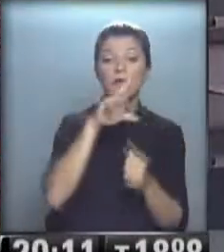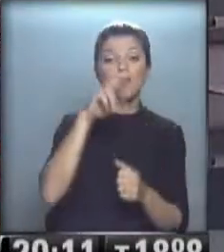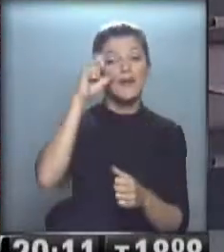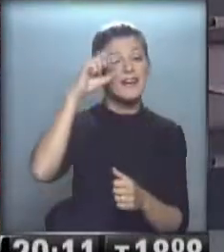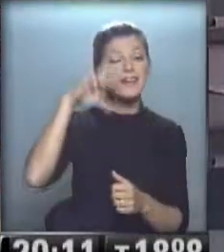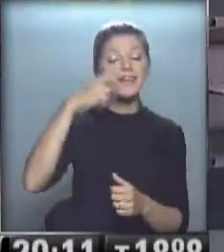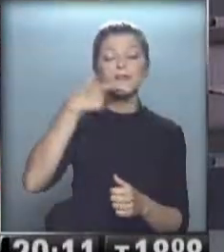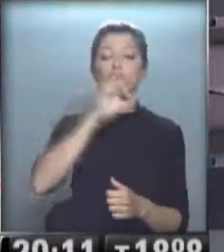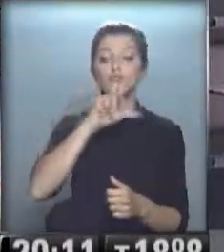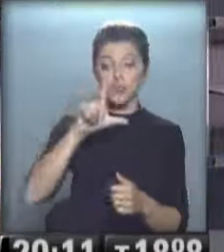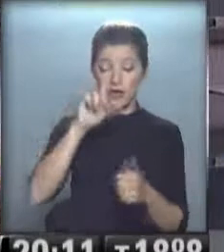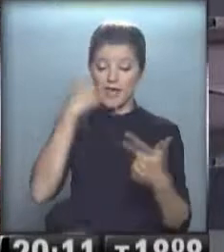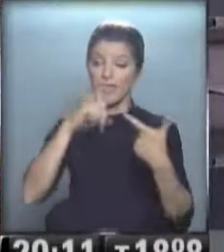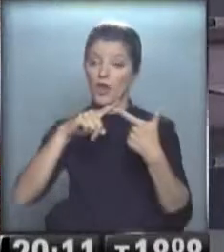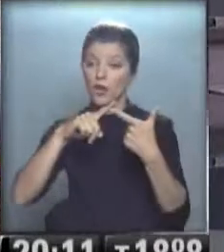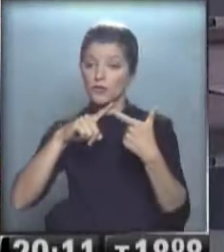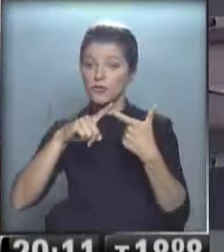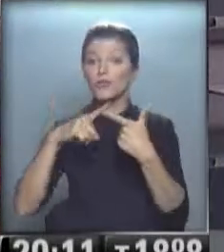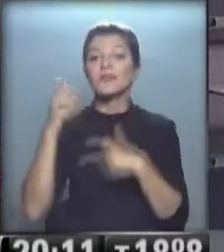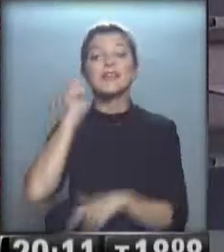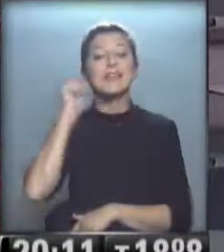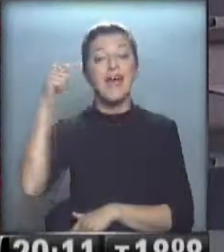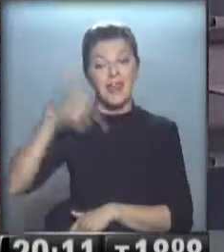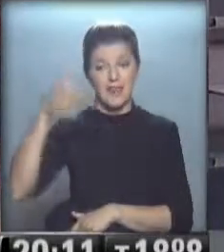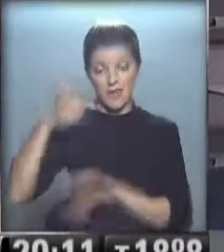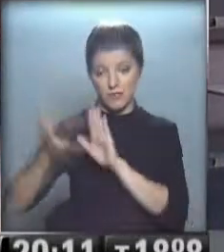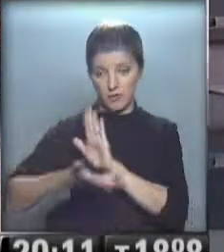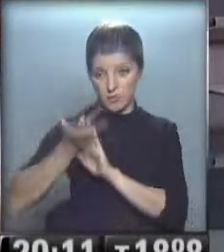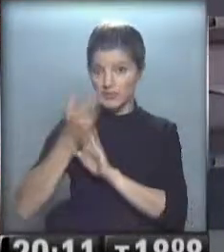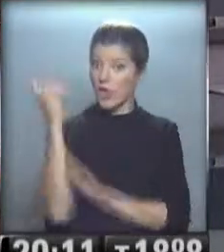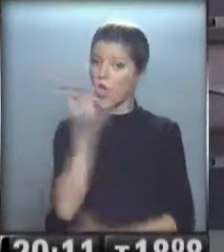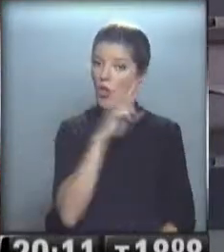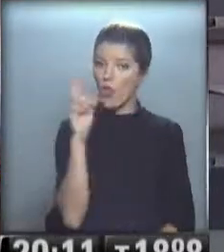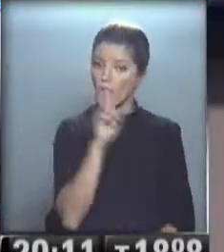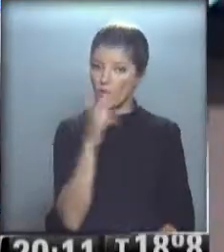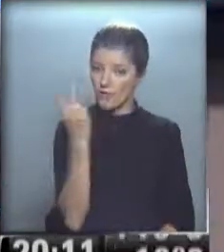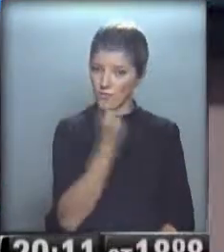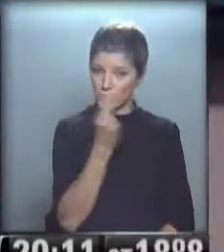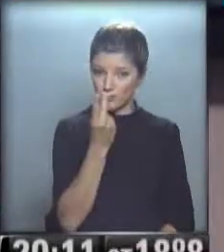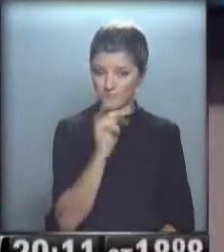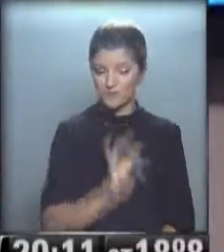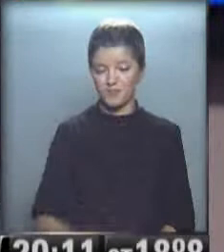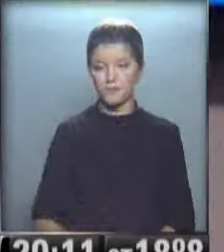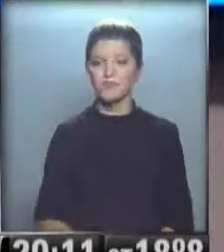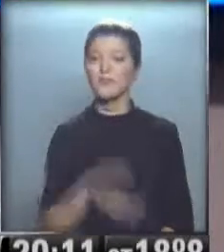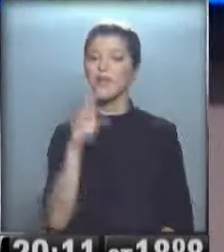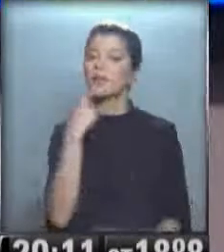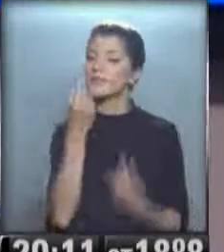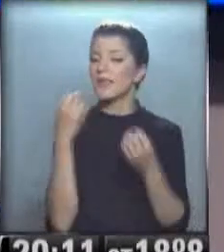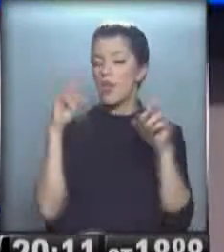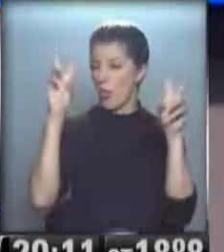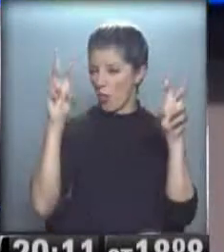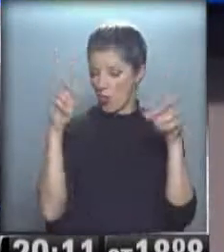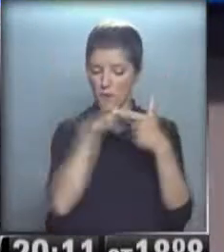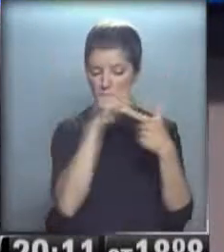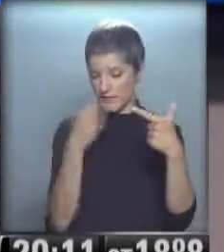al alza en el precio de la nafta. Son los temas de análisis de Raúl de la Torre. Rulo, buenas noches. Dos temas, Cecilia, que si bien